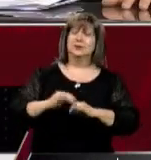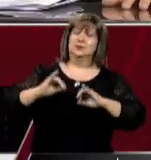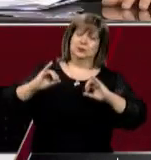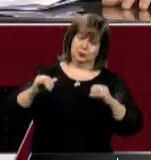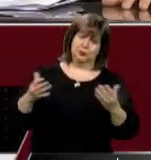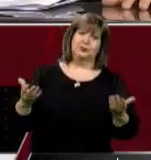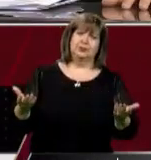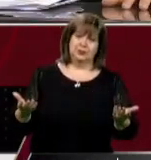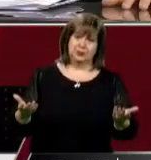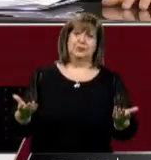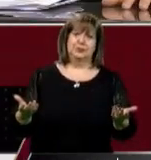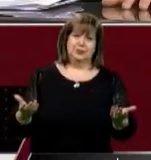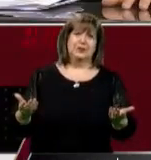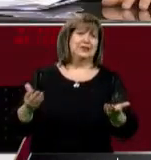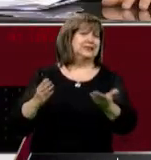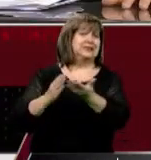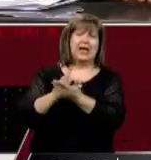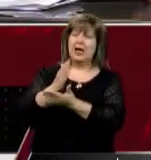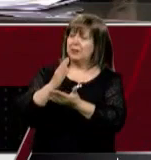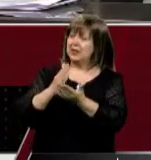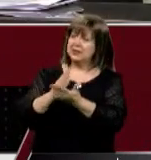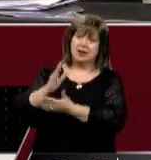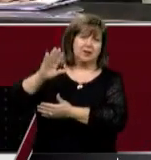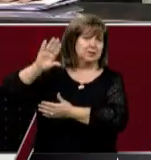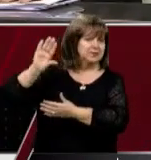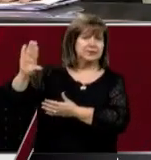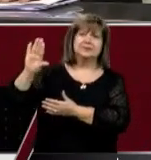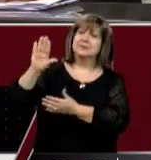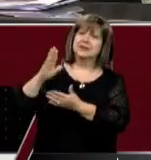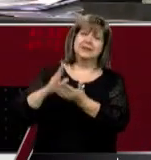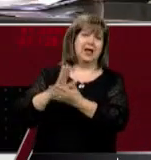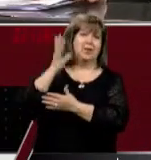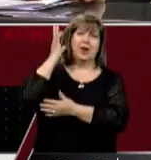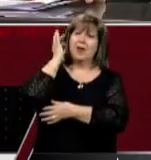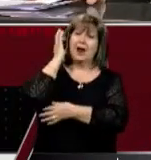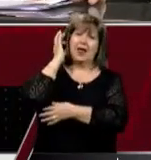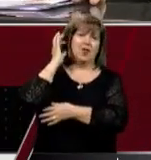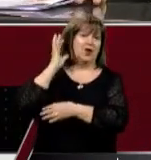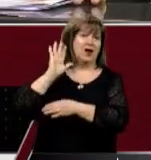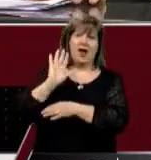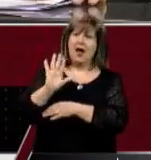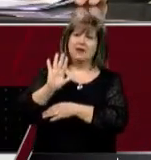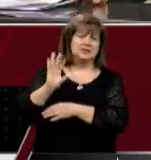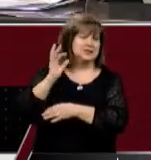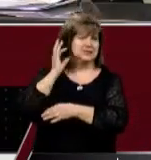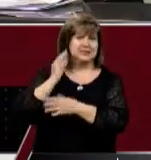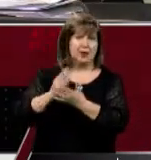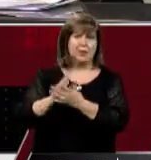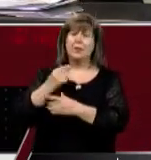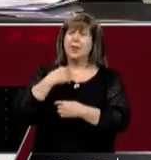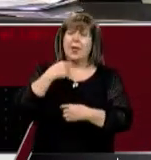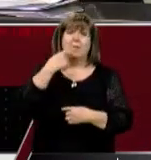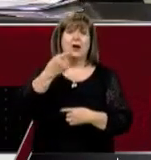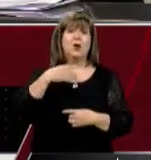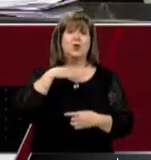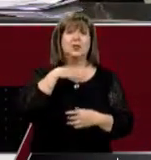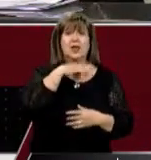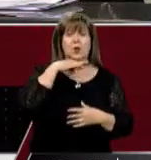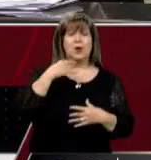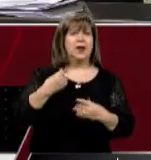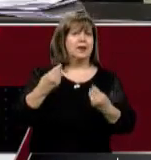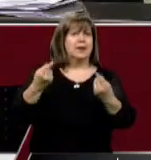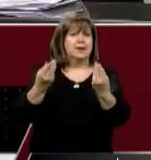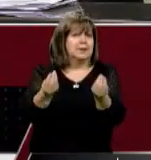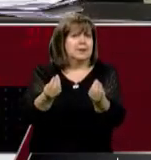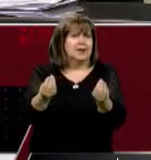Sí, está. Siempre presente. Chicos, cuéntenos lo del triunfo de hoy, o mejor dicho, del